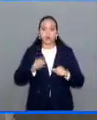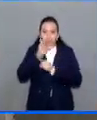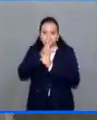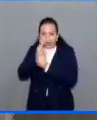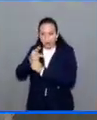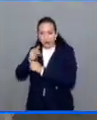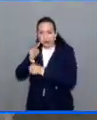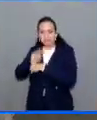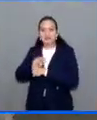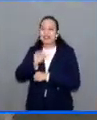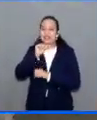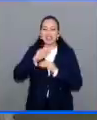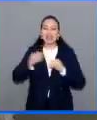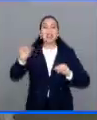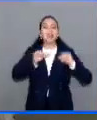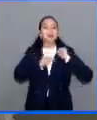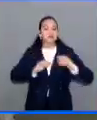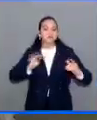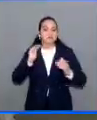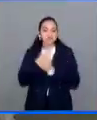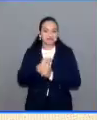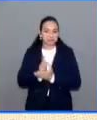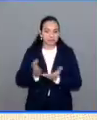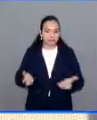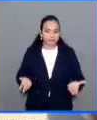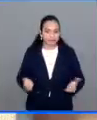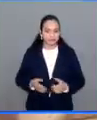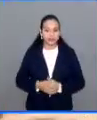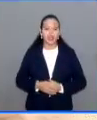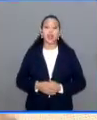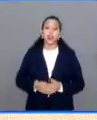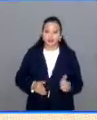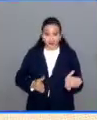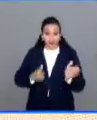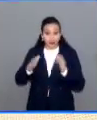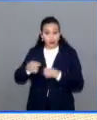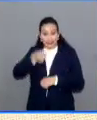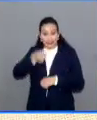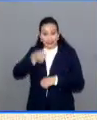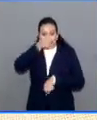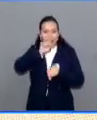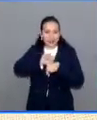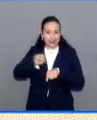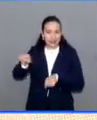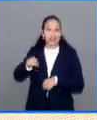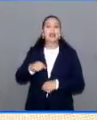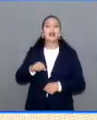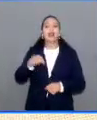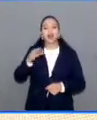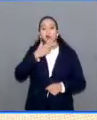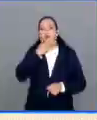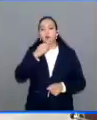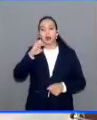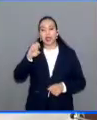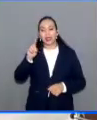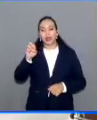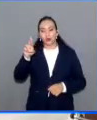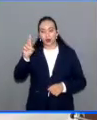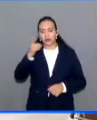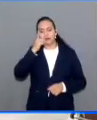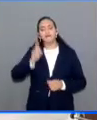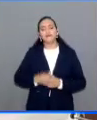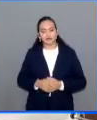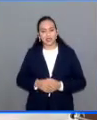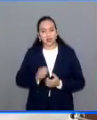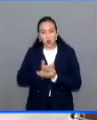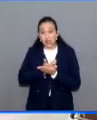las autoridades. Por su parte, el secretario de promoción del SINAC, Eduardo Rueda, aseguró que el salario que perciben